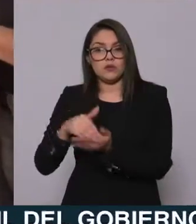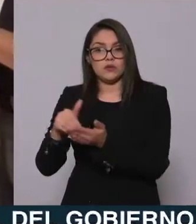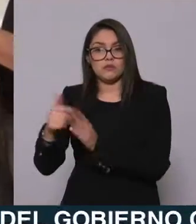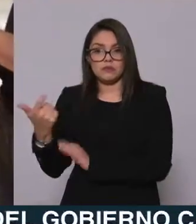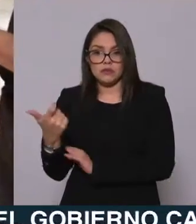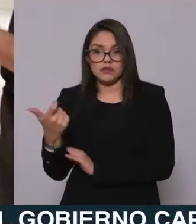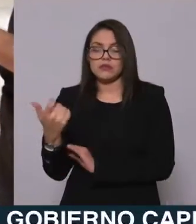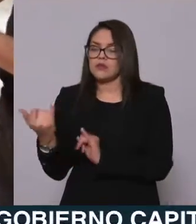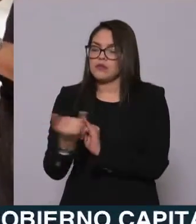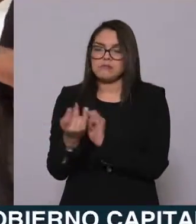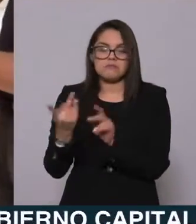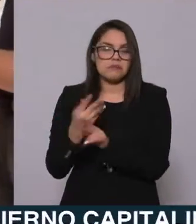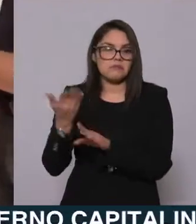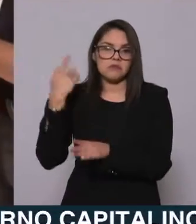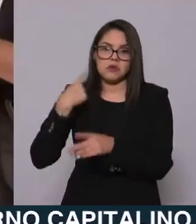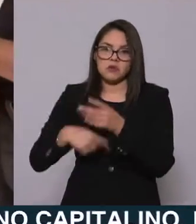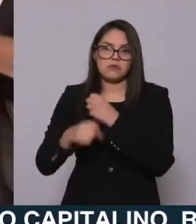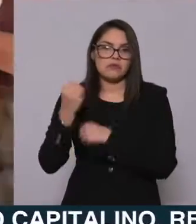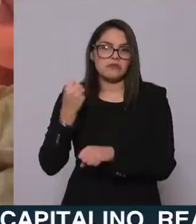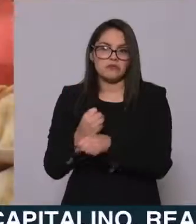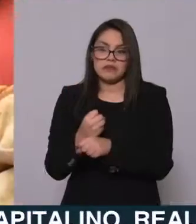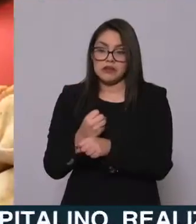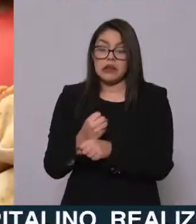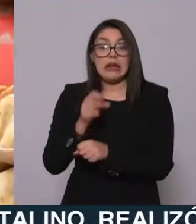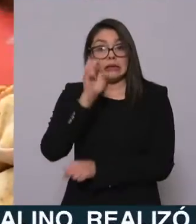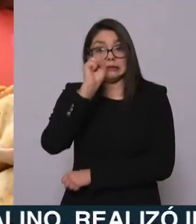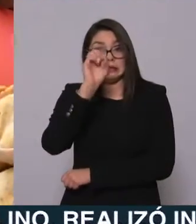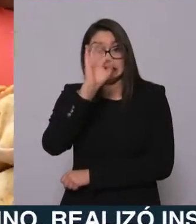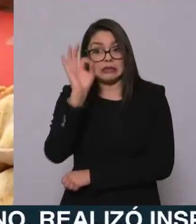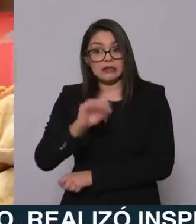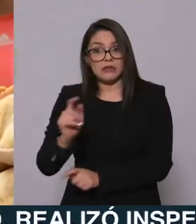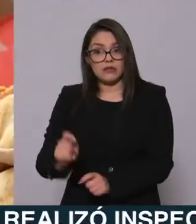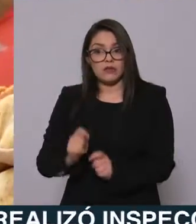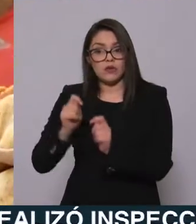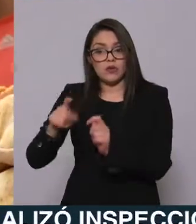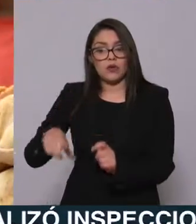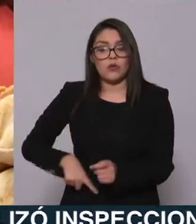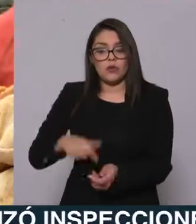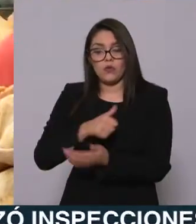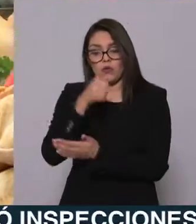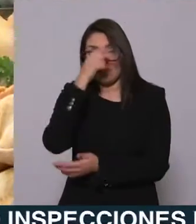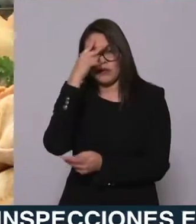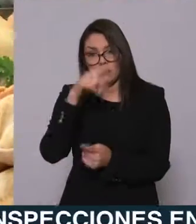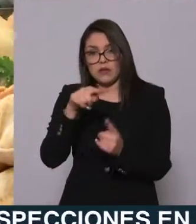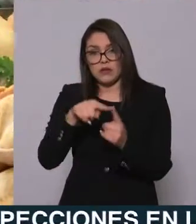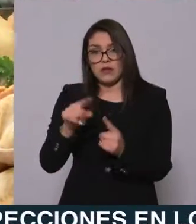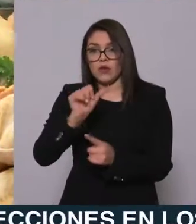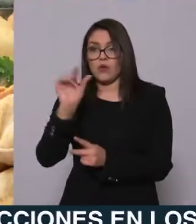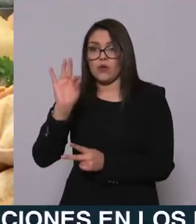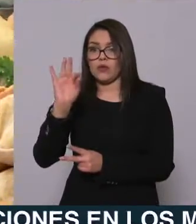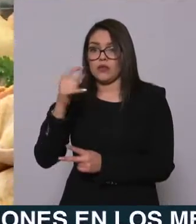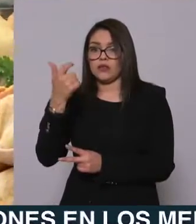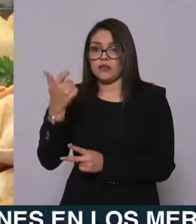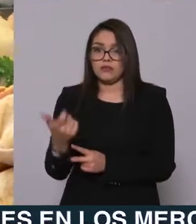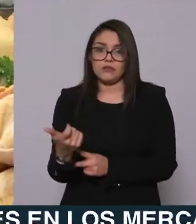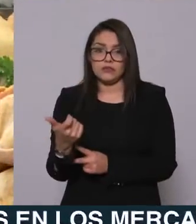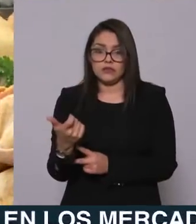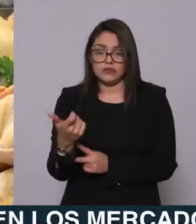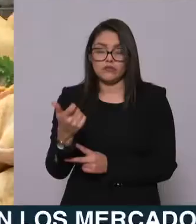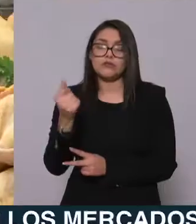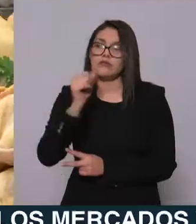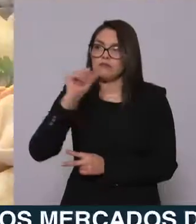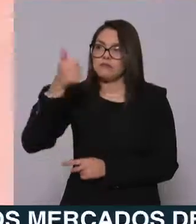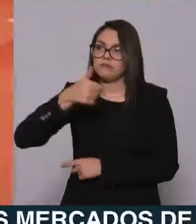en el 2019, de los cuales 60% lo entregará el gobierno central y el 40% restante saldrá del presupuesto de